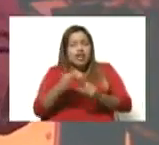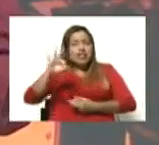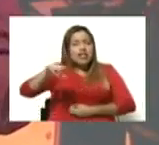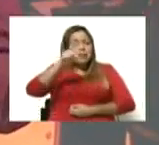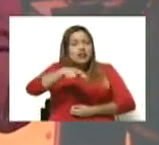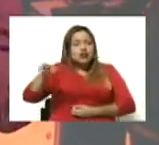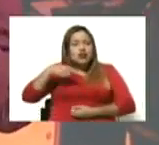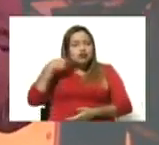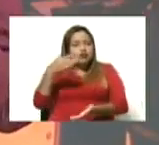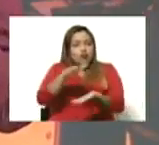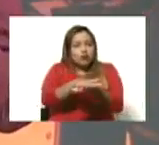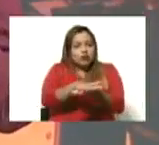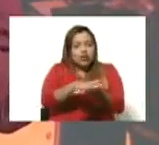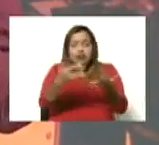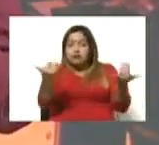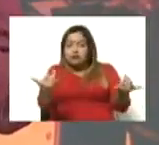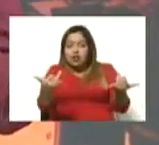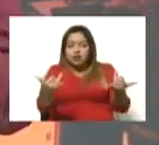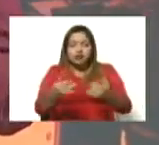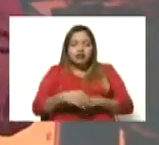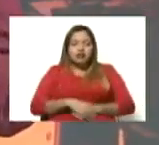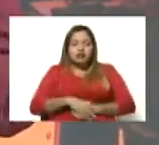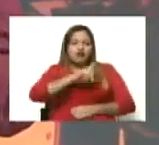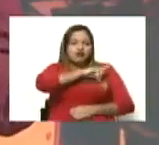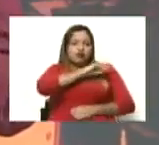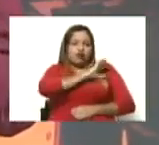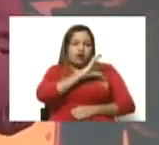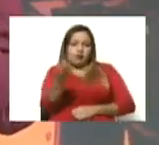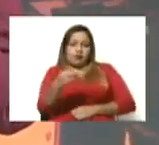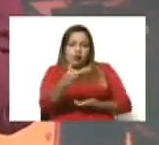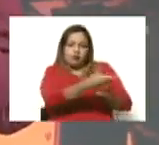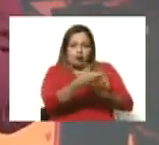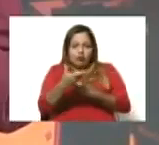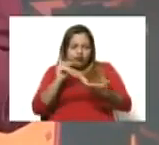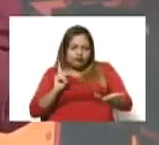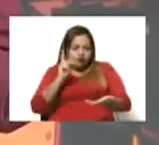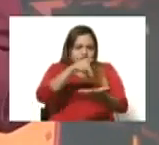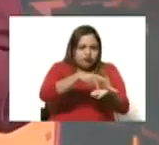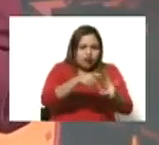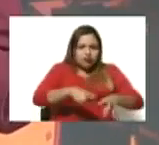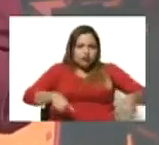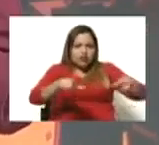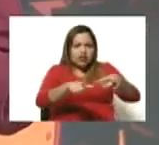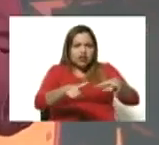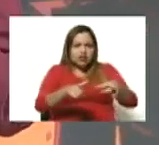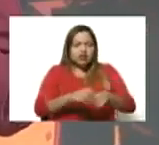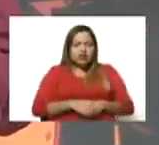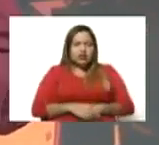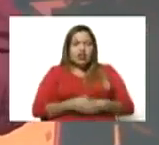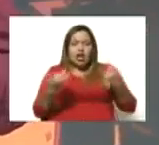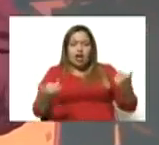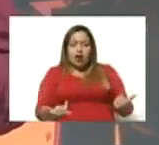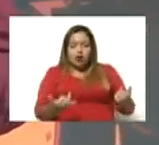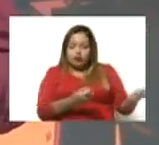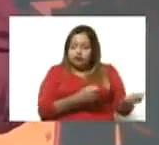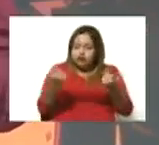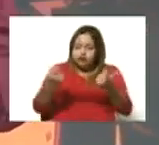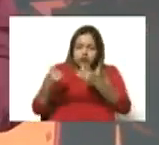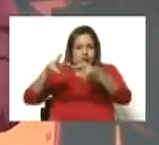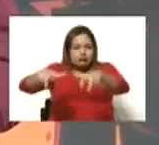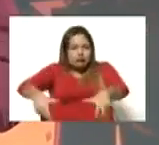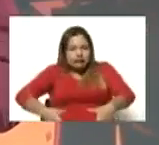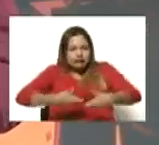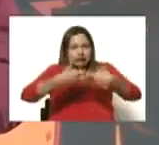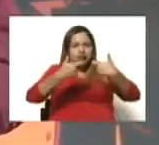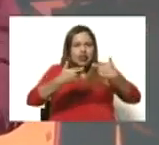personas fallecidas. Ya en este momento Protección Civil y los bomberos se encuentran en la zona y se está procediendo a movilizar maquinaria